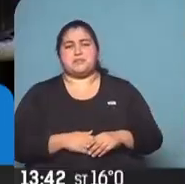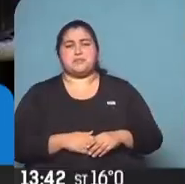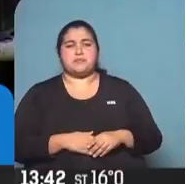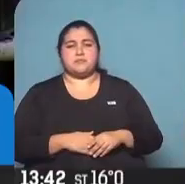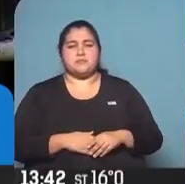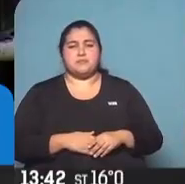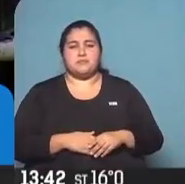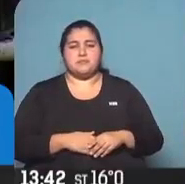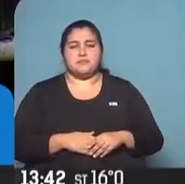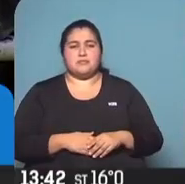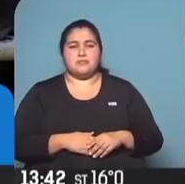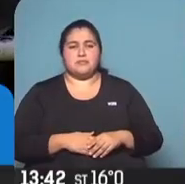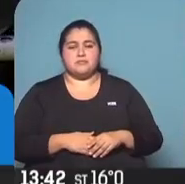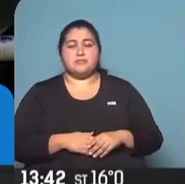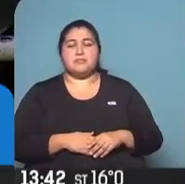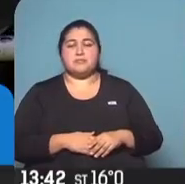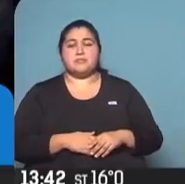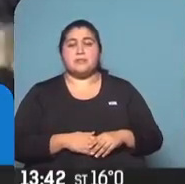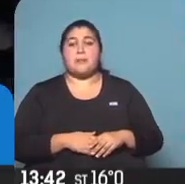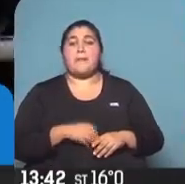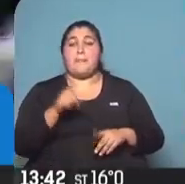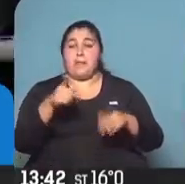a continuación